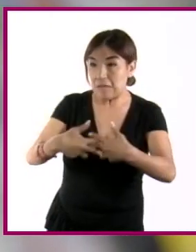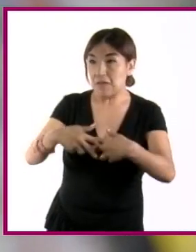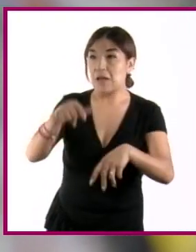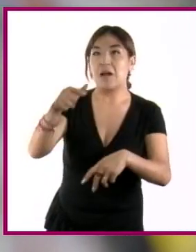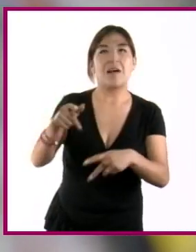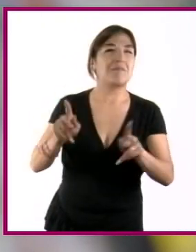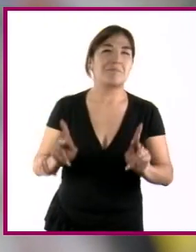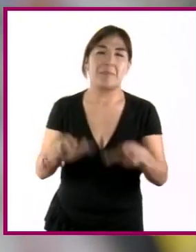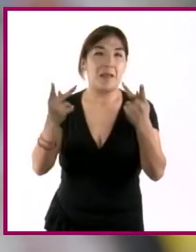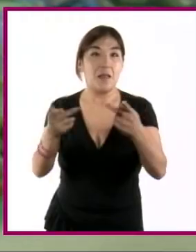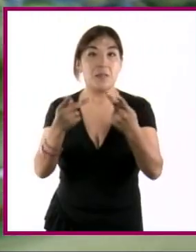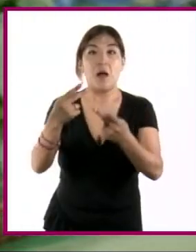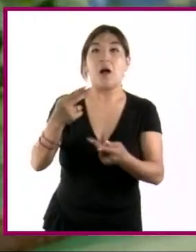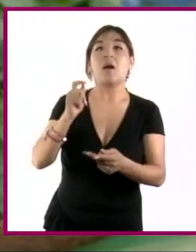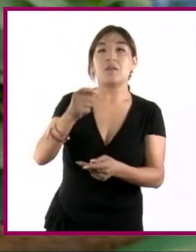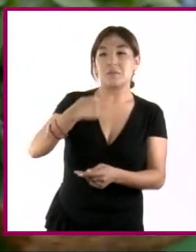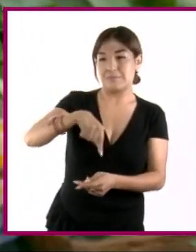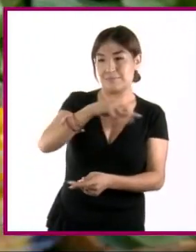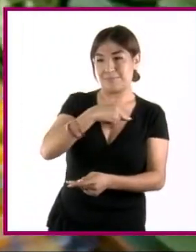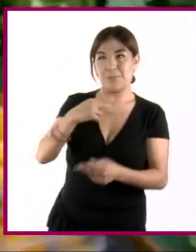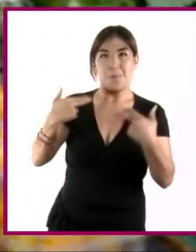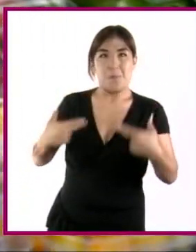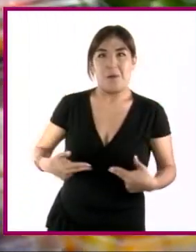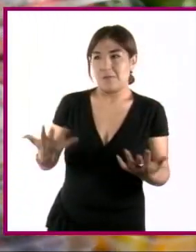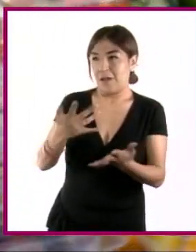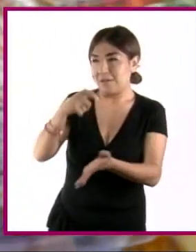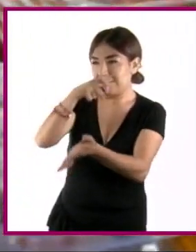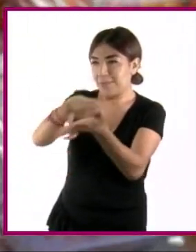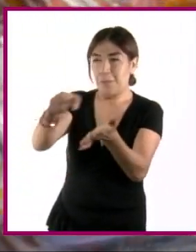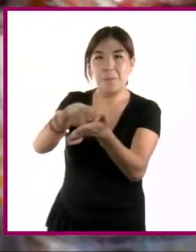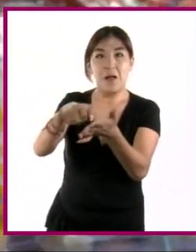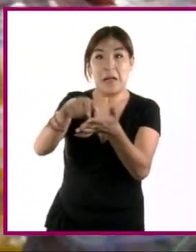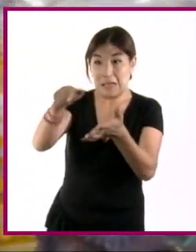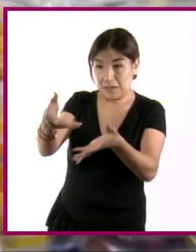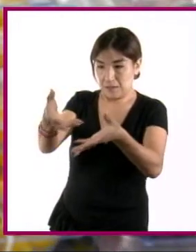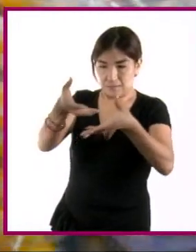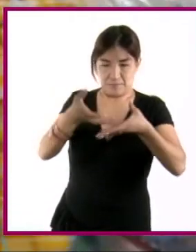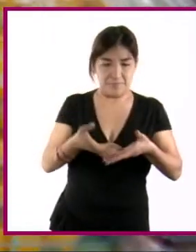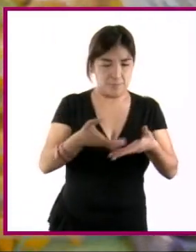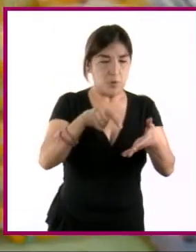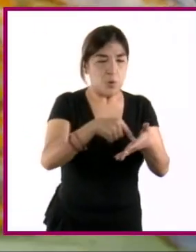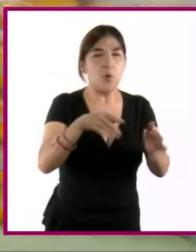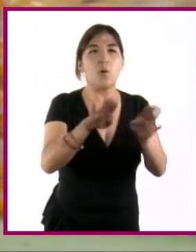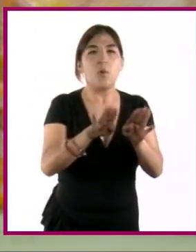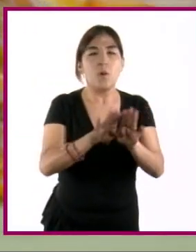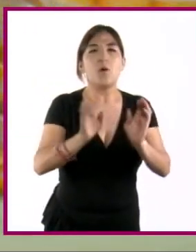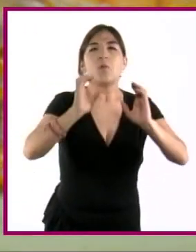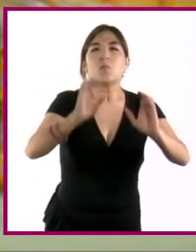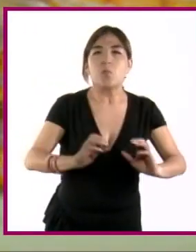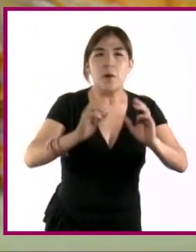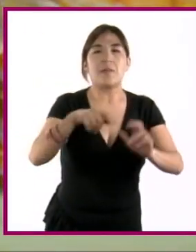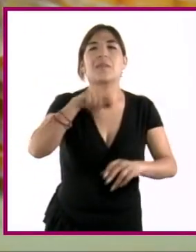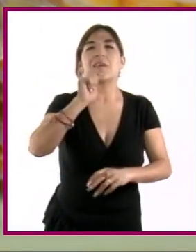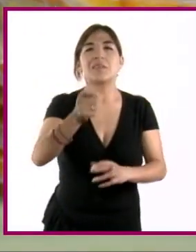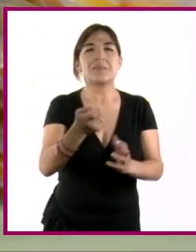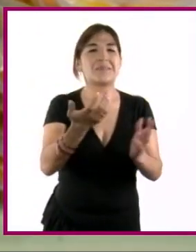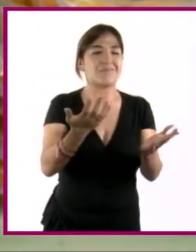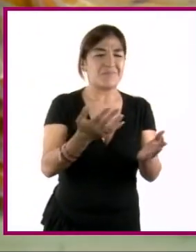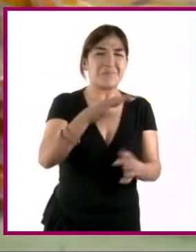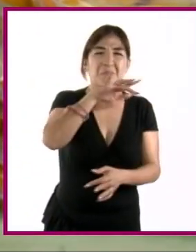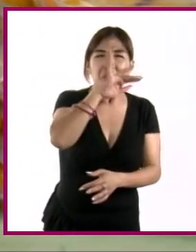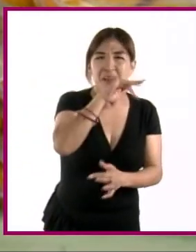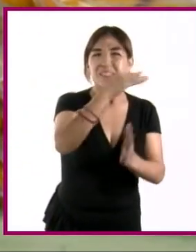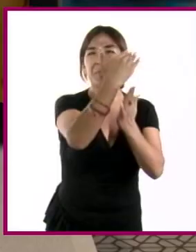compramos. Y con nuestras decisiones de consumo podemos orientar los mercados hacia productos que tengan menores